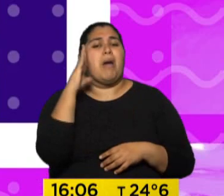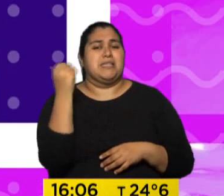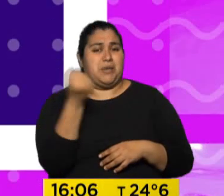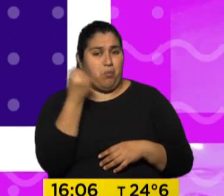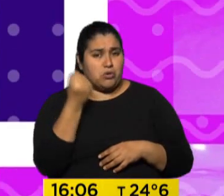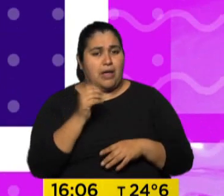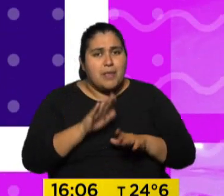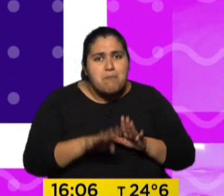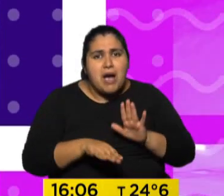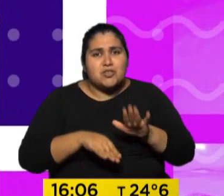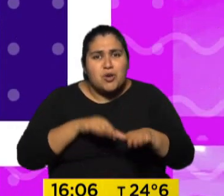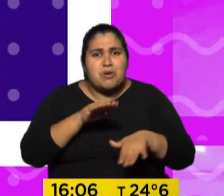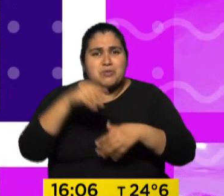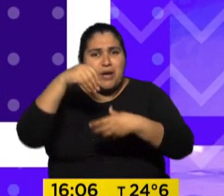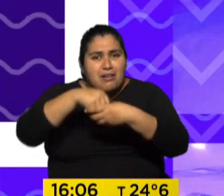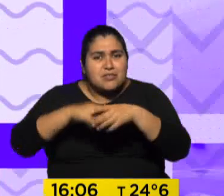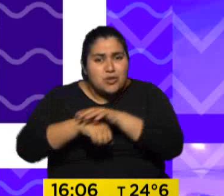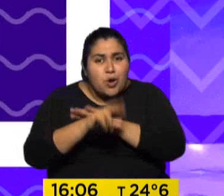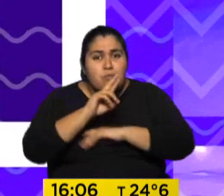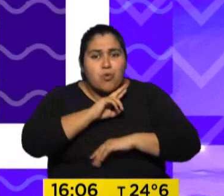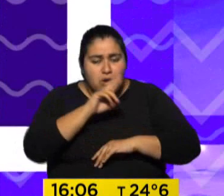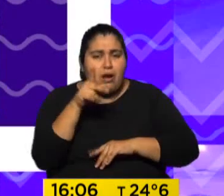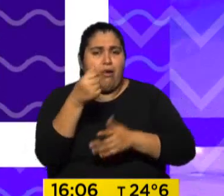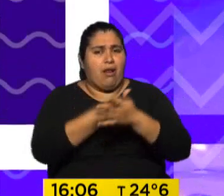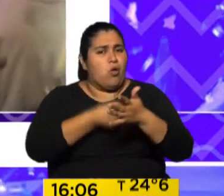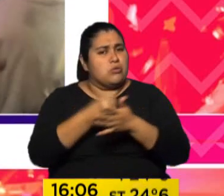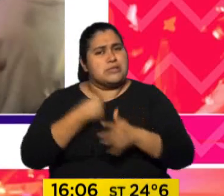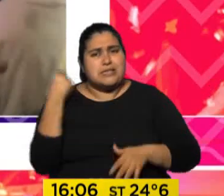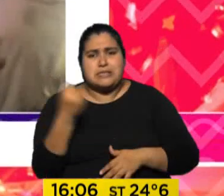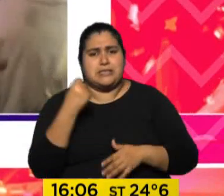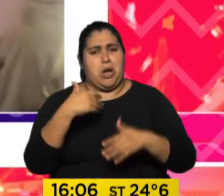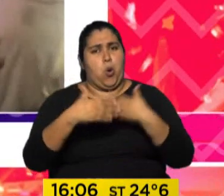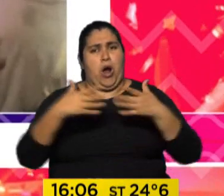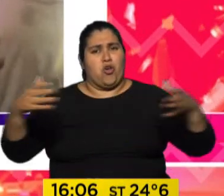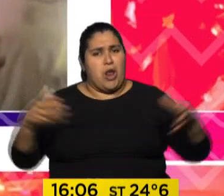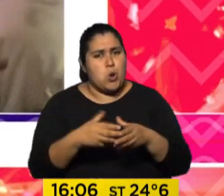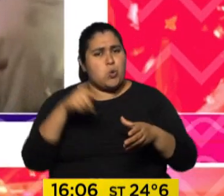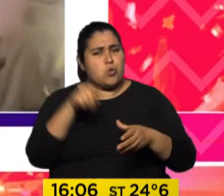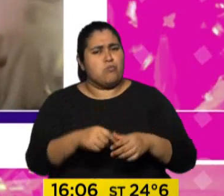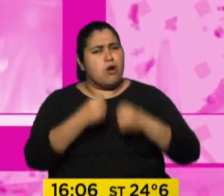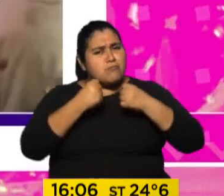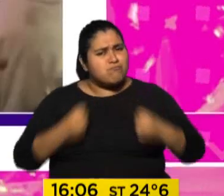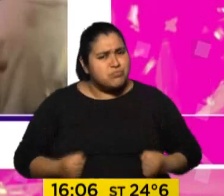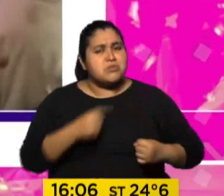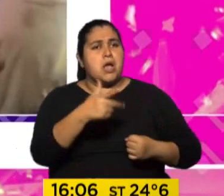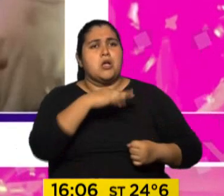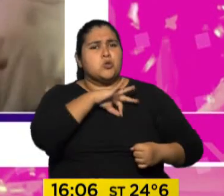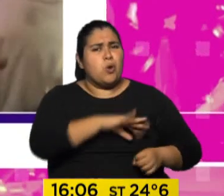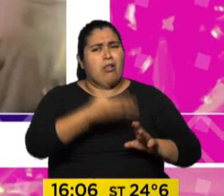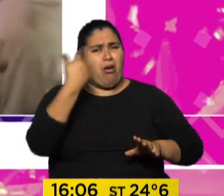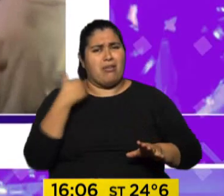cada paso en el fútbol femenino fue posible por la lucha de muchas jugadoras que pusieron el cuerpo sin cobrar un